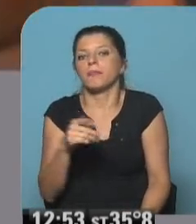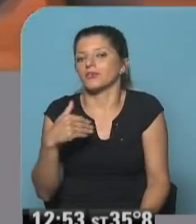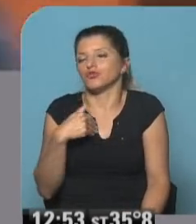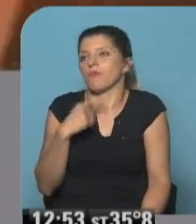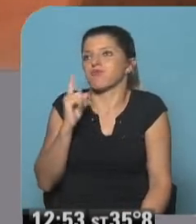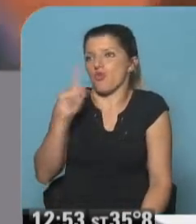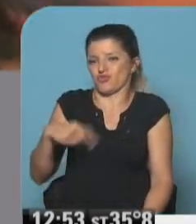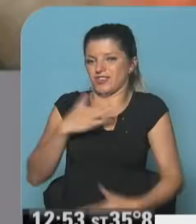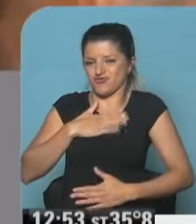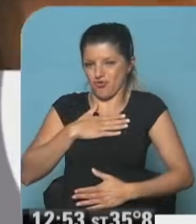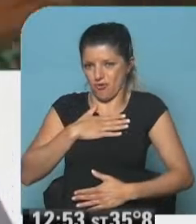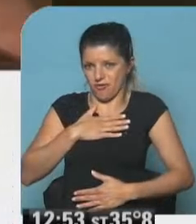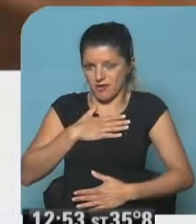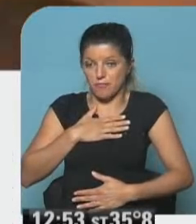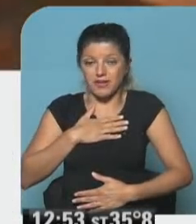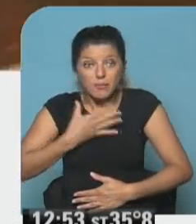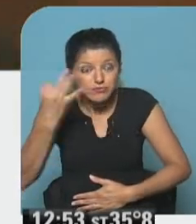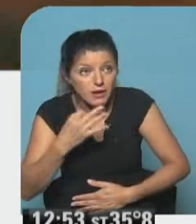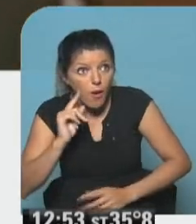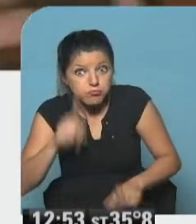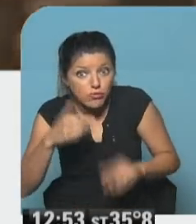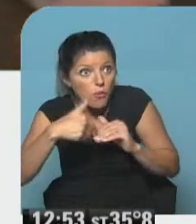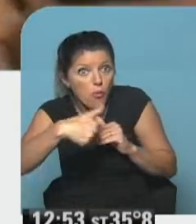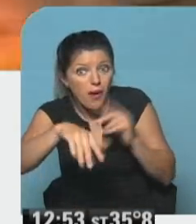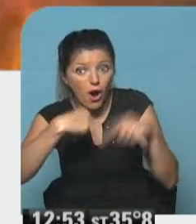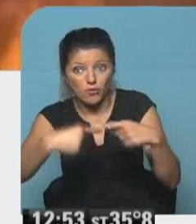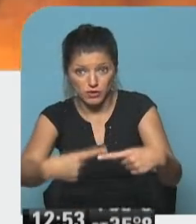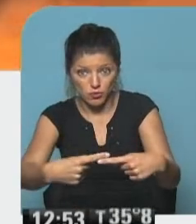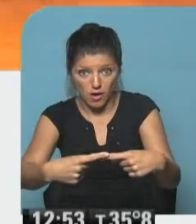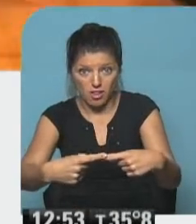ignorancia, sino porque no se sabe qué es lo que va a salir en pie después del